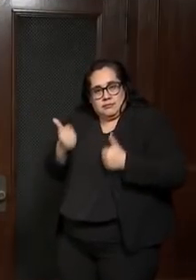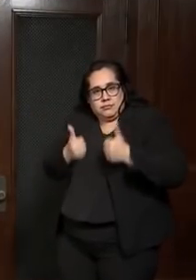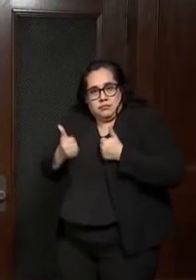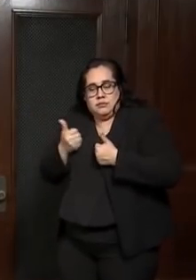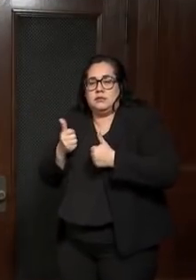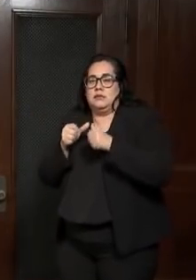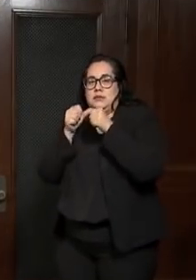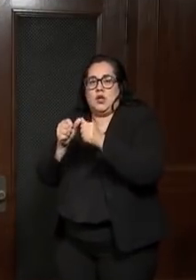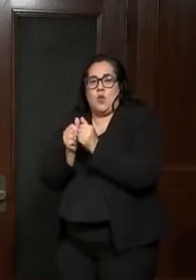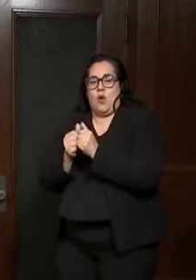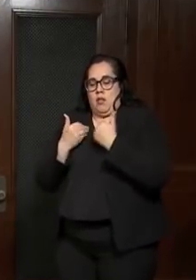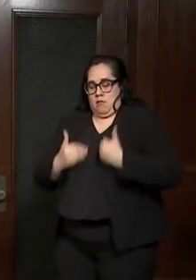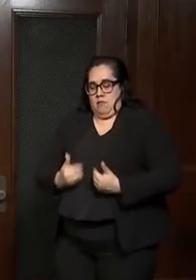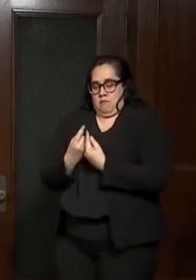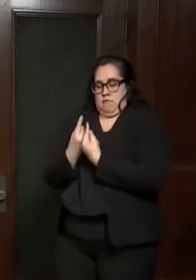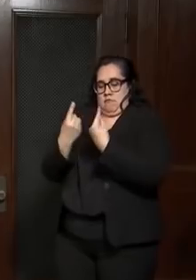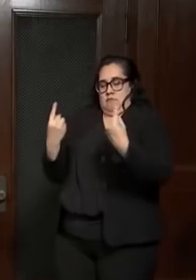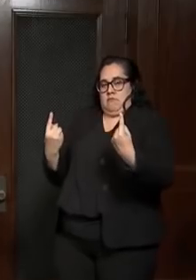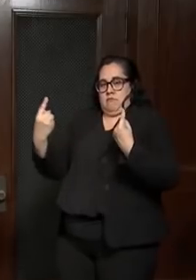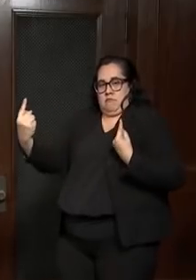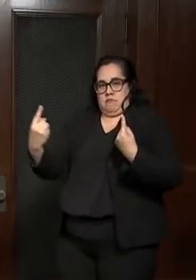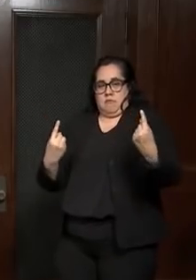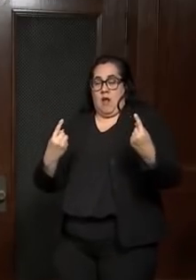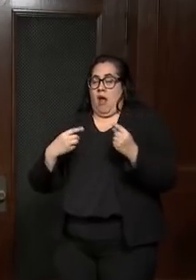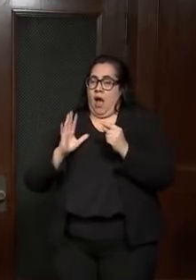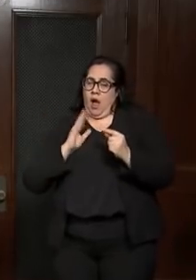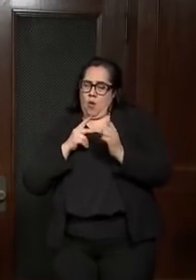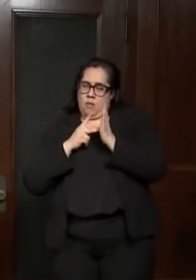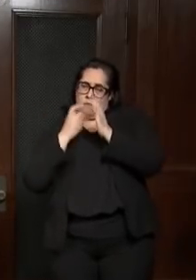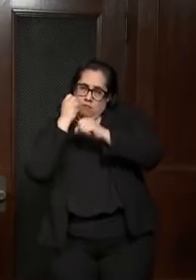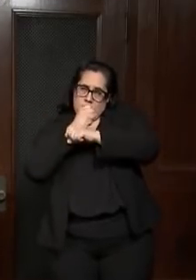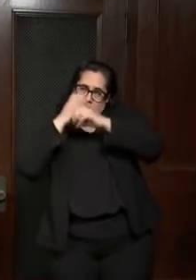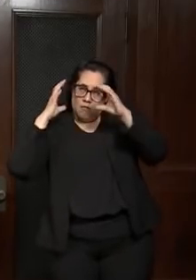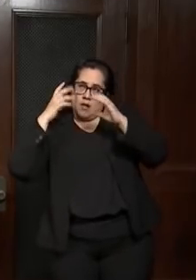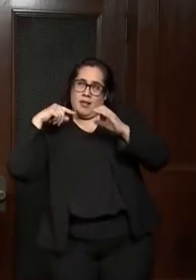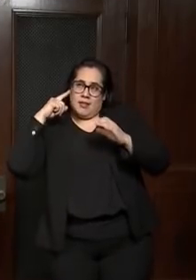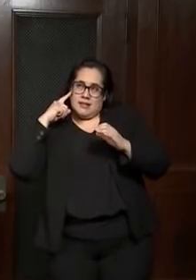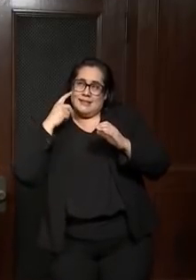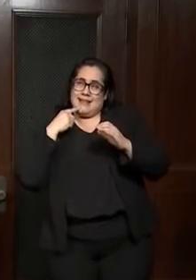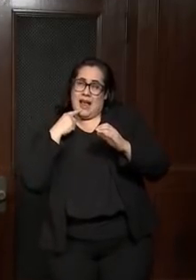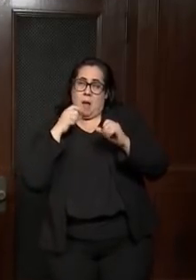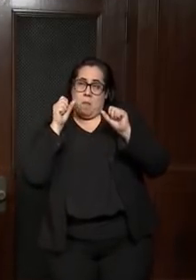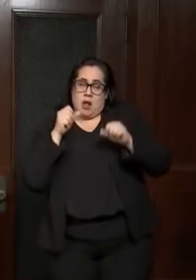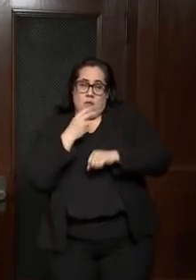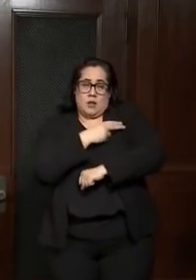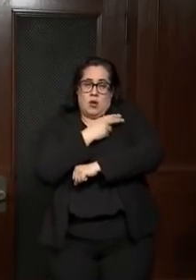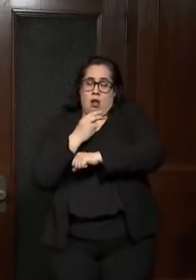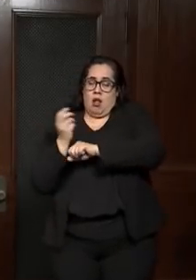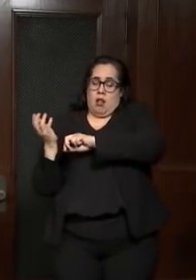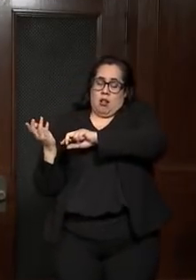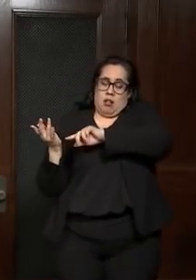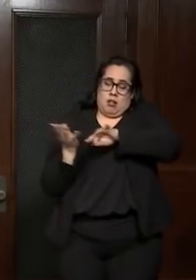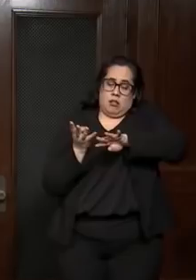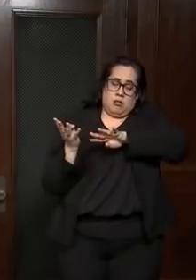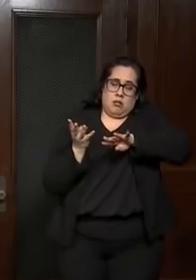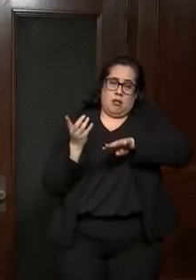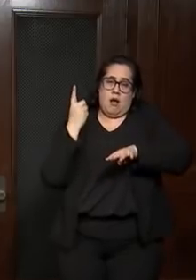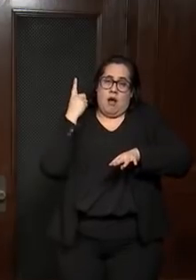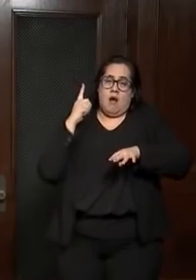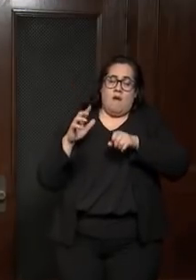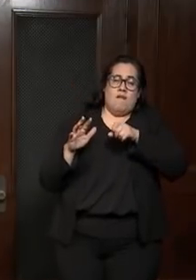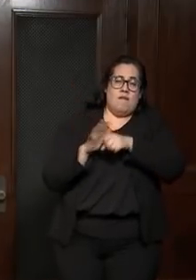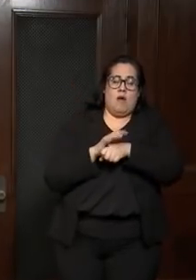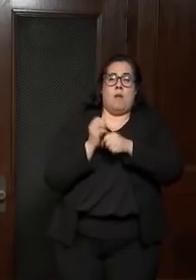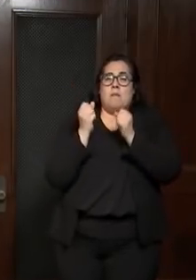distancia, los modelos dicen que nuestros hospitales pueden llegar a ser inundados con casos para el 12